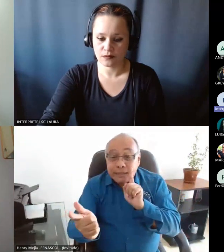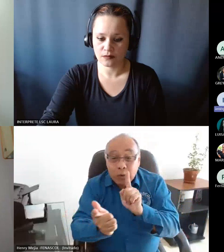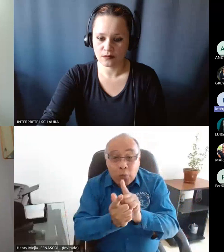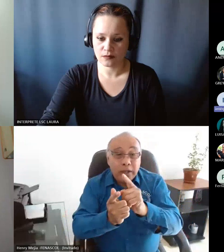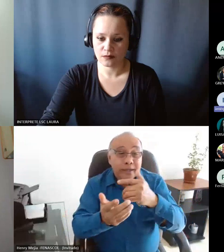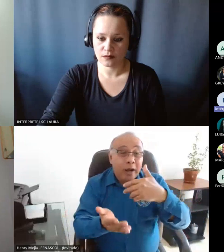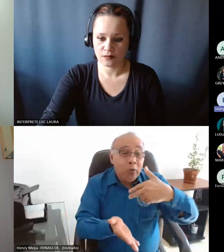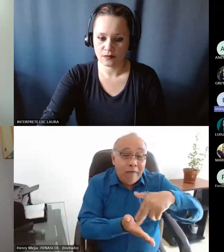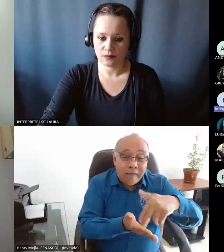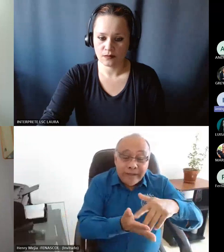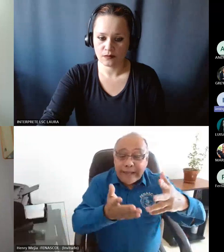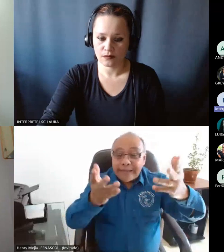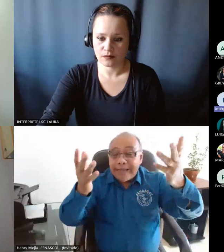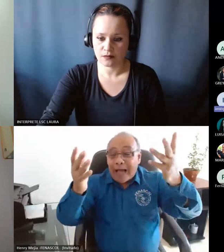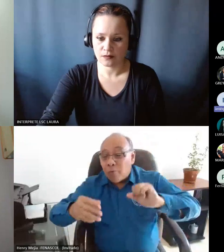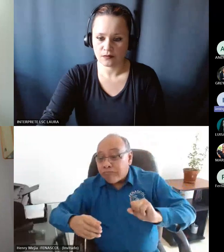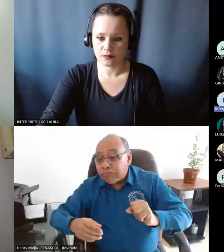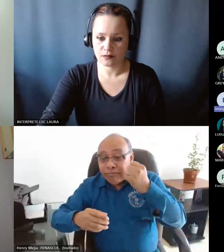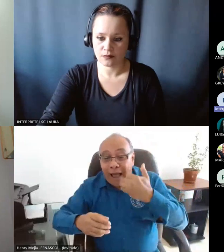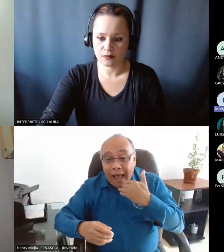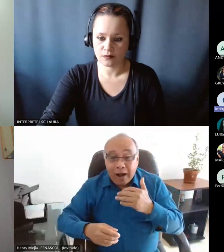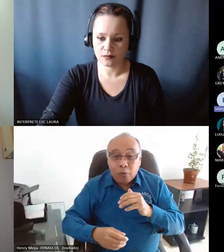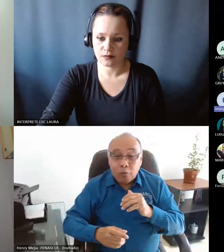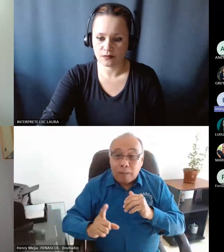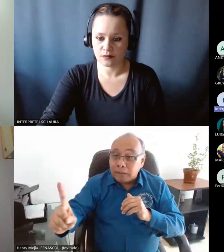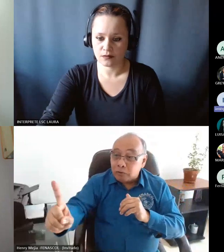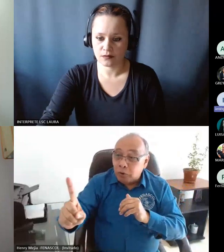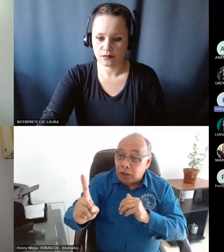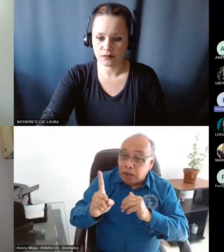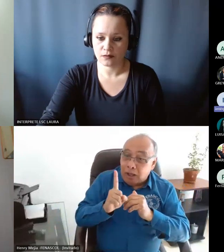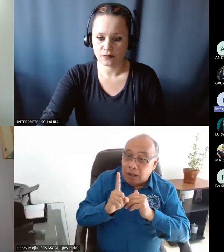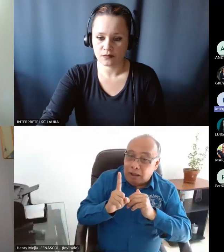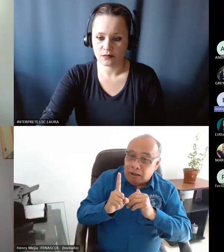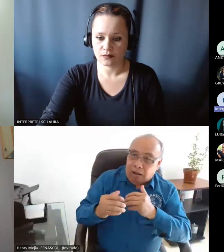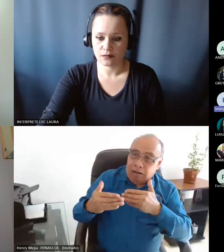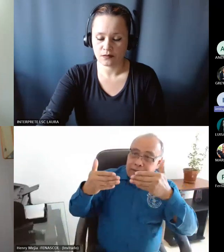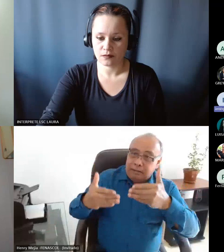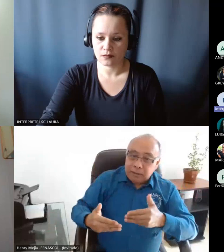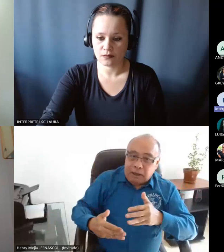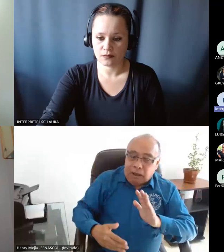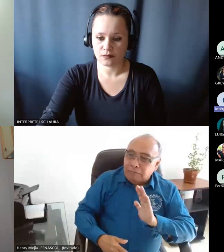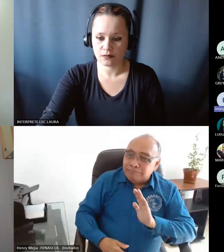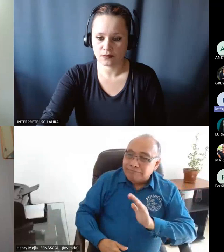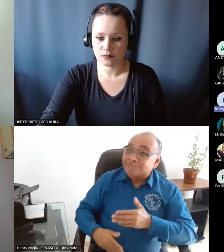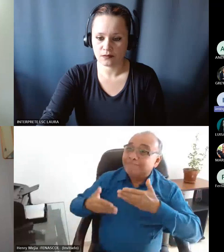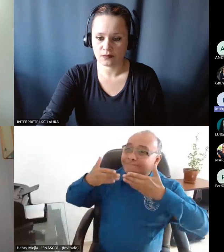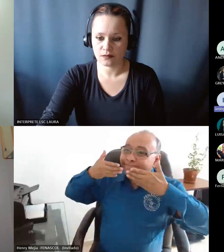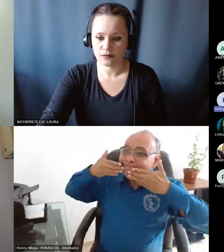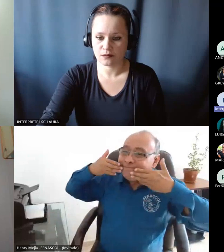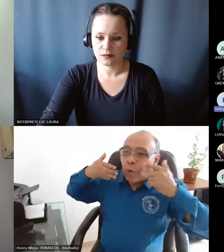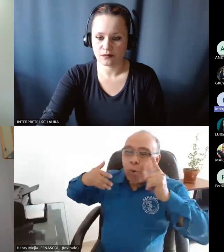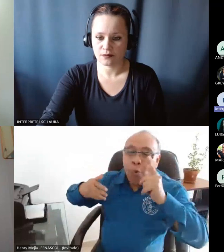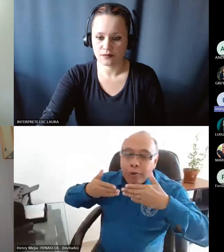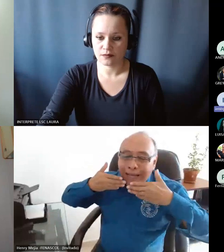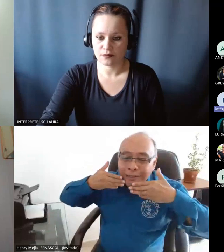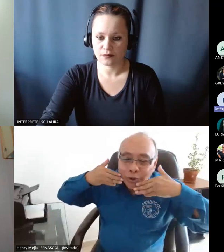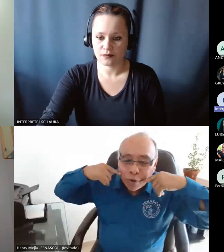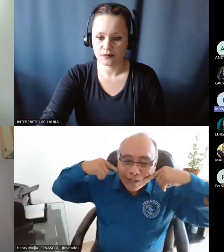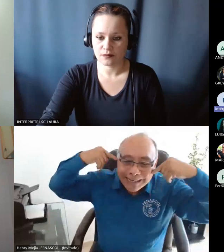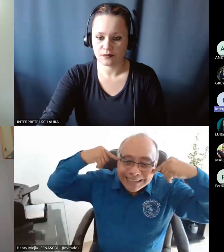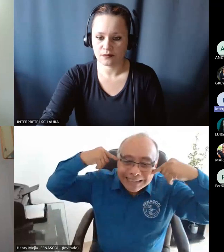eh en empresas o de pronto que ya por fuera de lo laboral se encuentren en un ba con una persona persona con